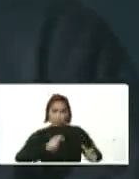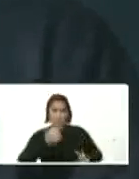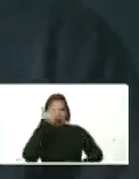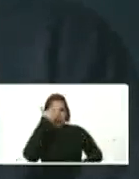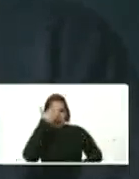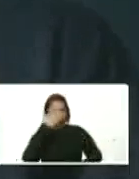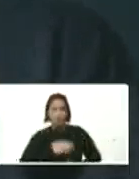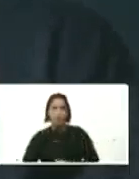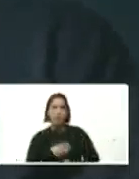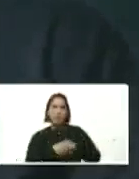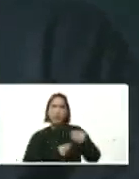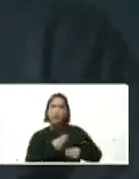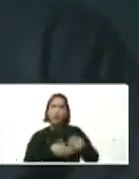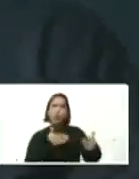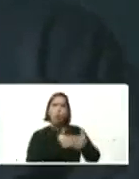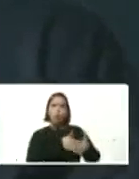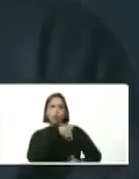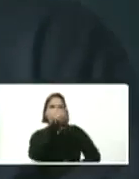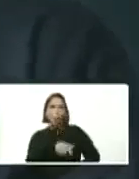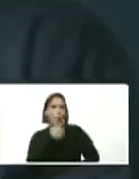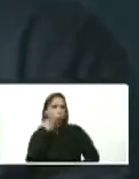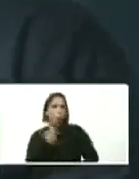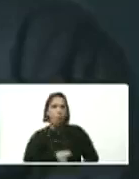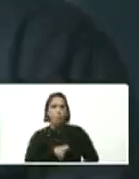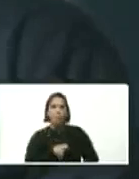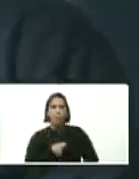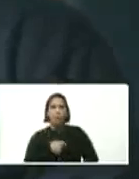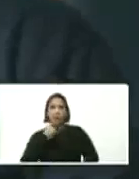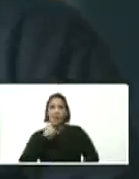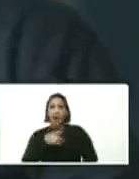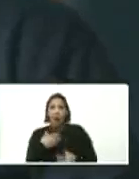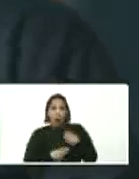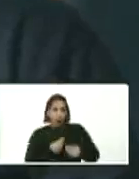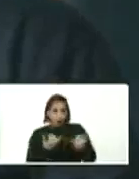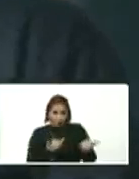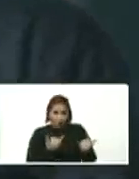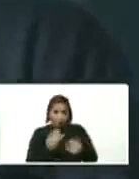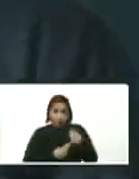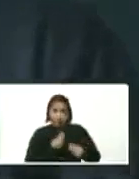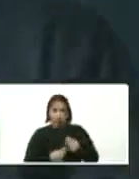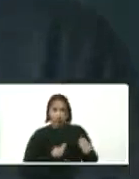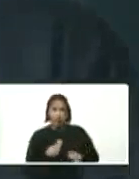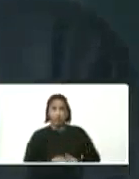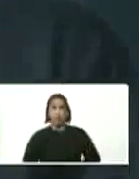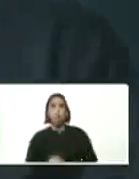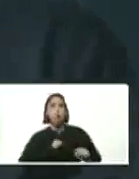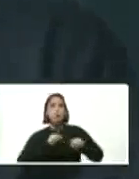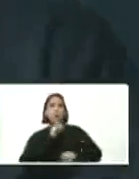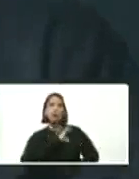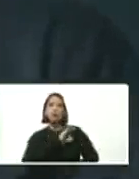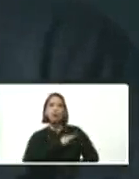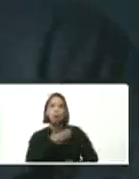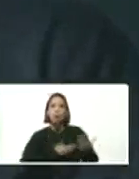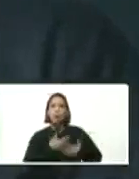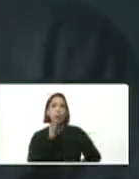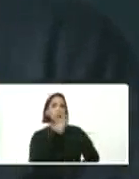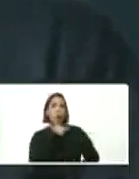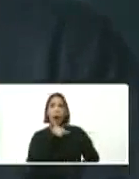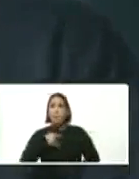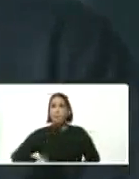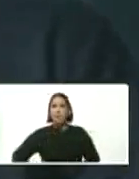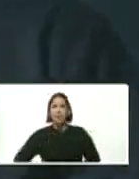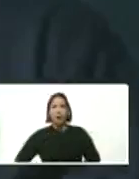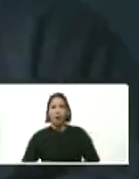para que la gente sepa que lo que se hizo con Alex Saad y lo que se plantea desde el movimiento de solidaridad Free Alex Saad es que no es un pecado, presidente,